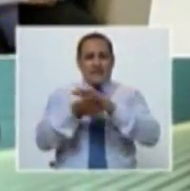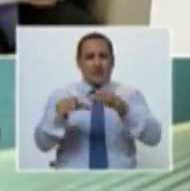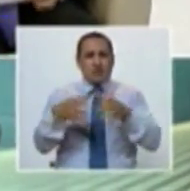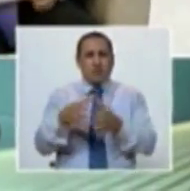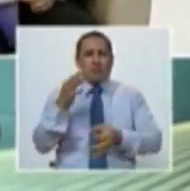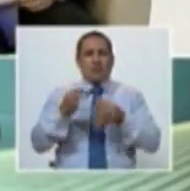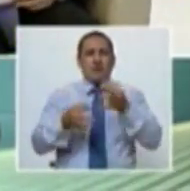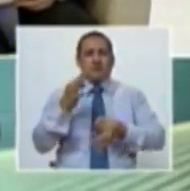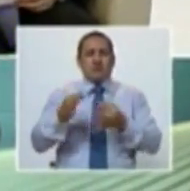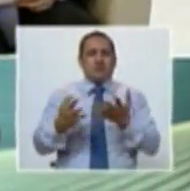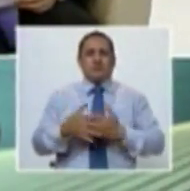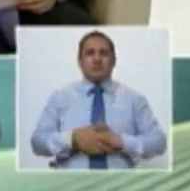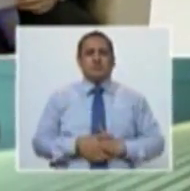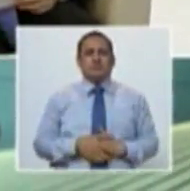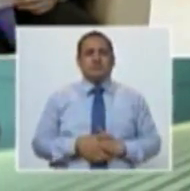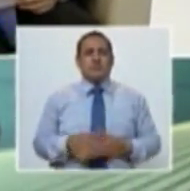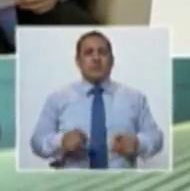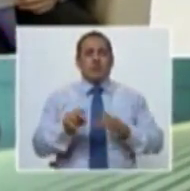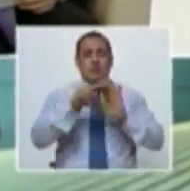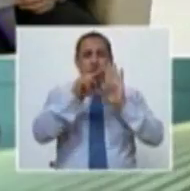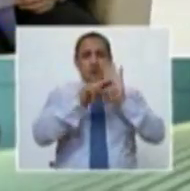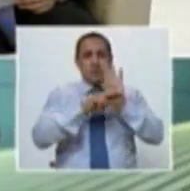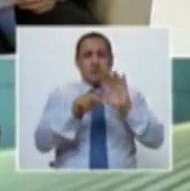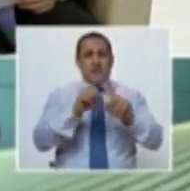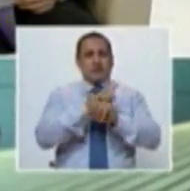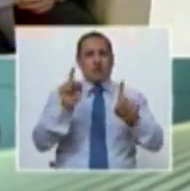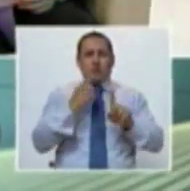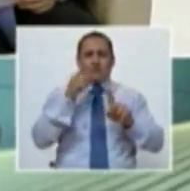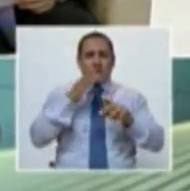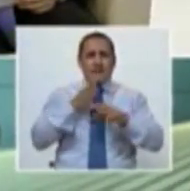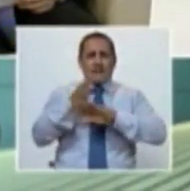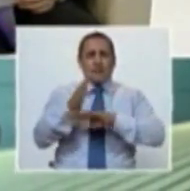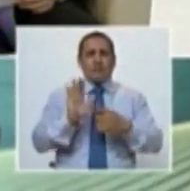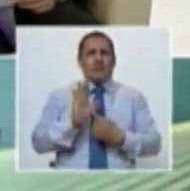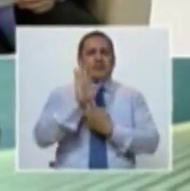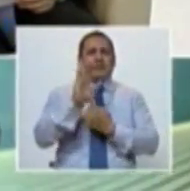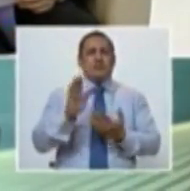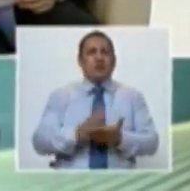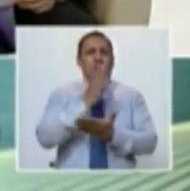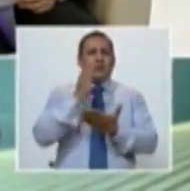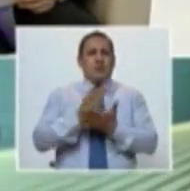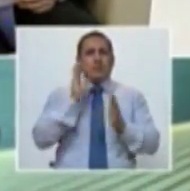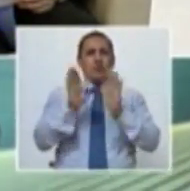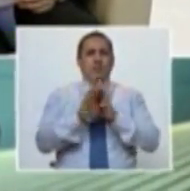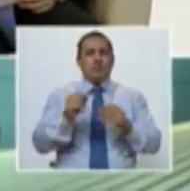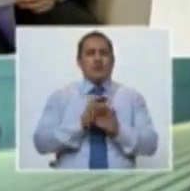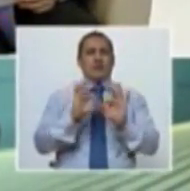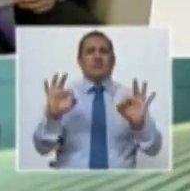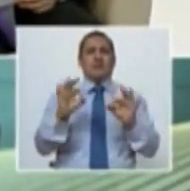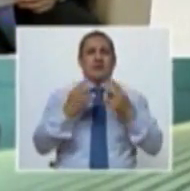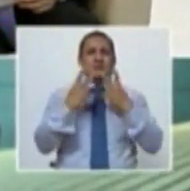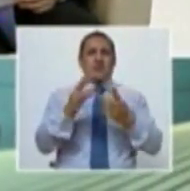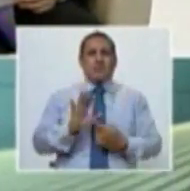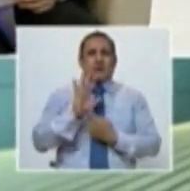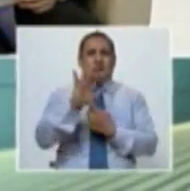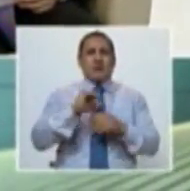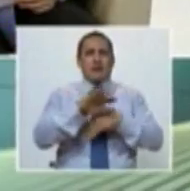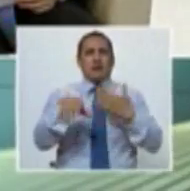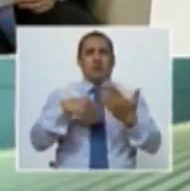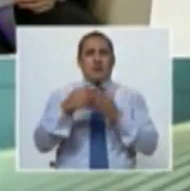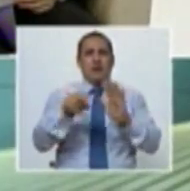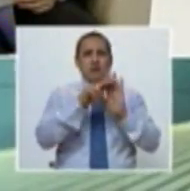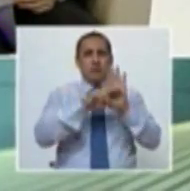Entonces, cuando la norma se establece al no estar incurso, se plantea el problema del principio de tipicidad, que establece que todas las normas